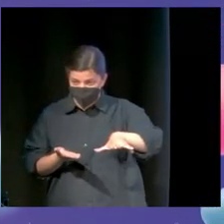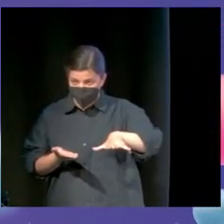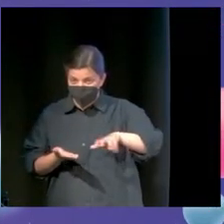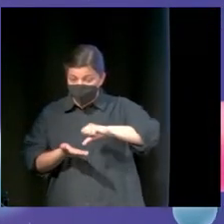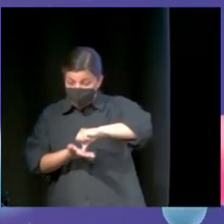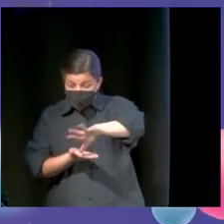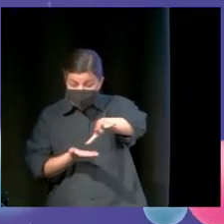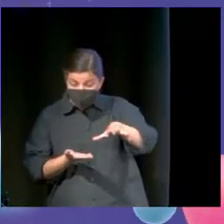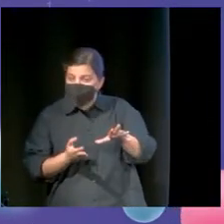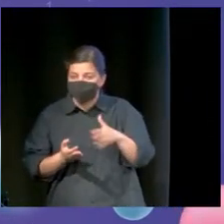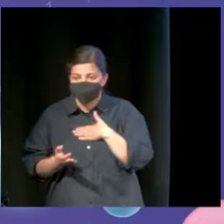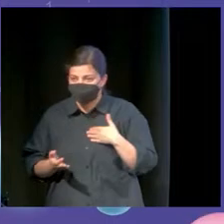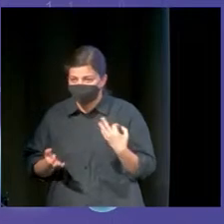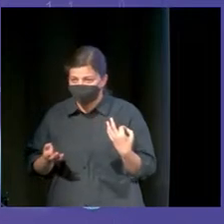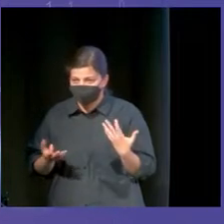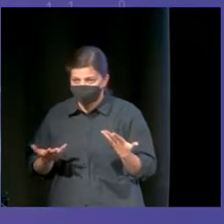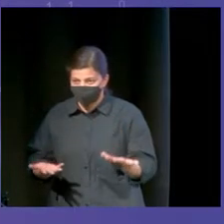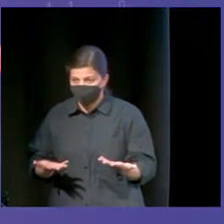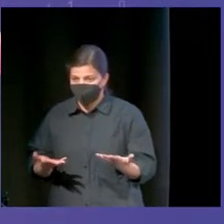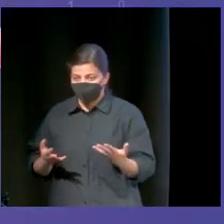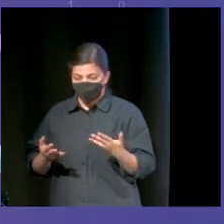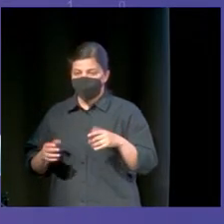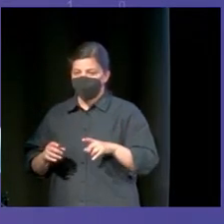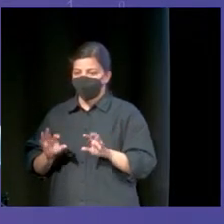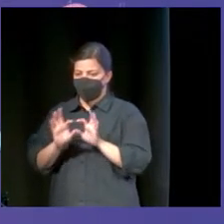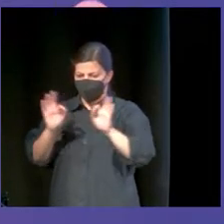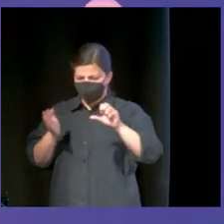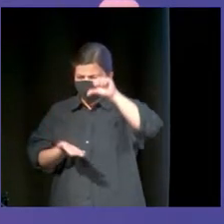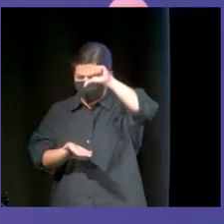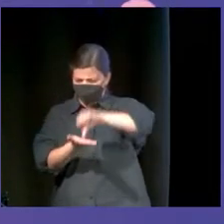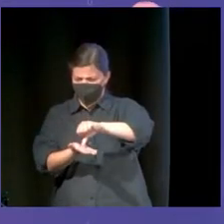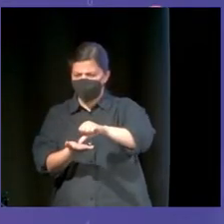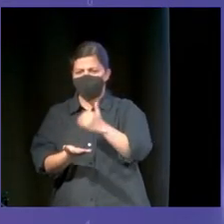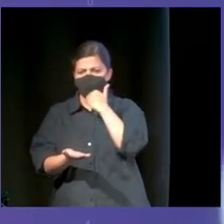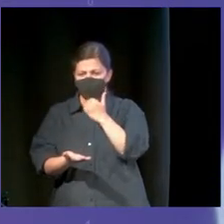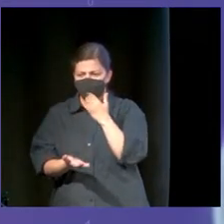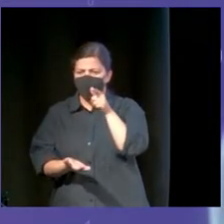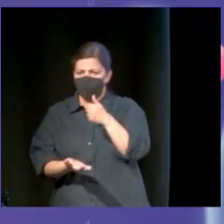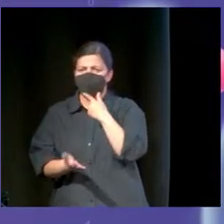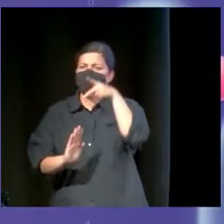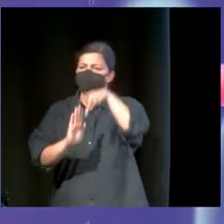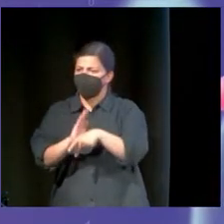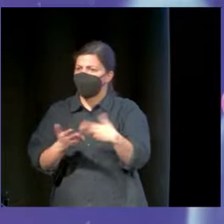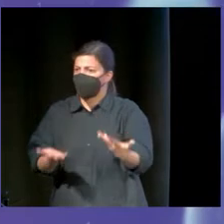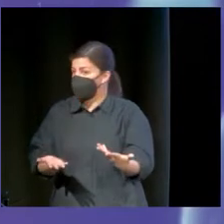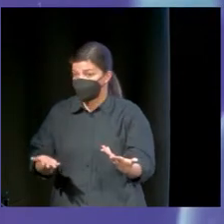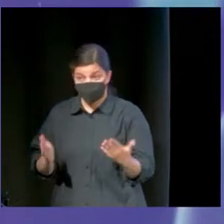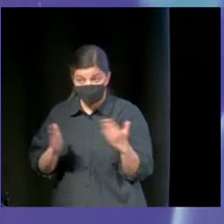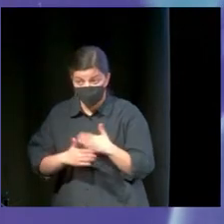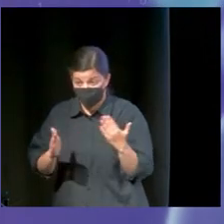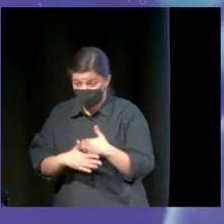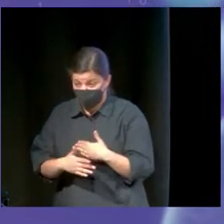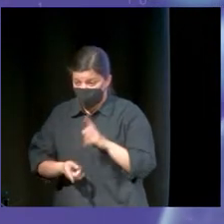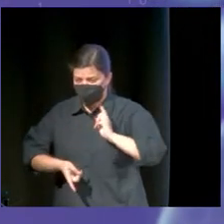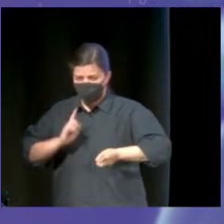descentralizadas en el sentido de que no hay un organismo central que dicta las normas no y realmente